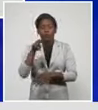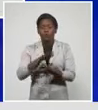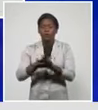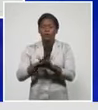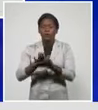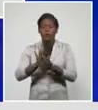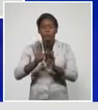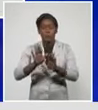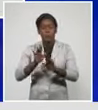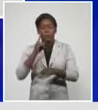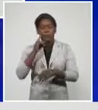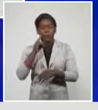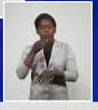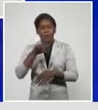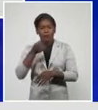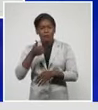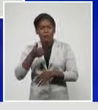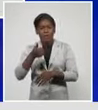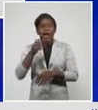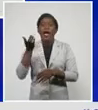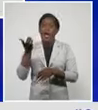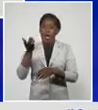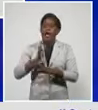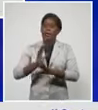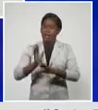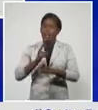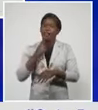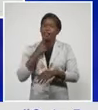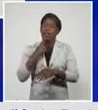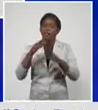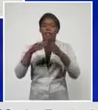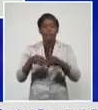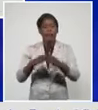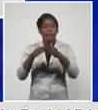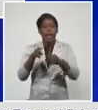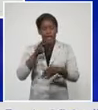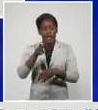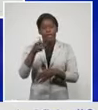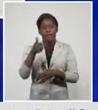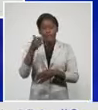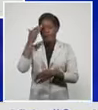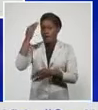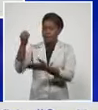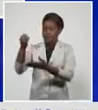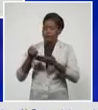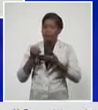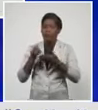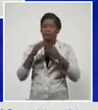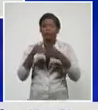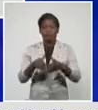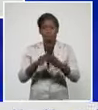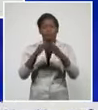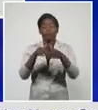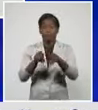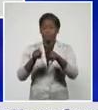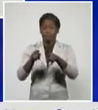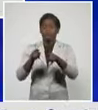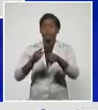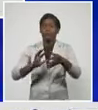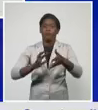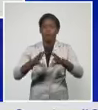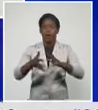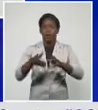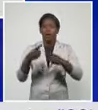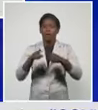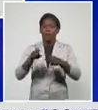monitores. Granma, le sigue correcto. Granma. Granma, que es una provincia que había mantenido un buen control de la pandemia. Sin